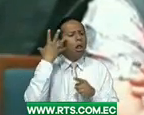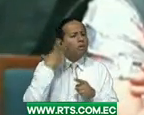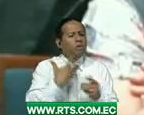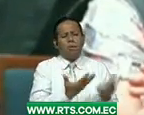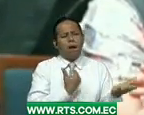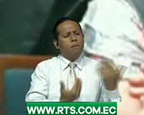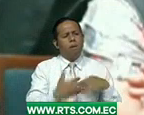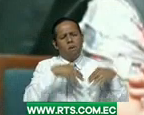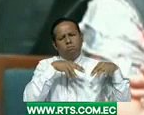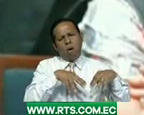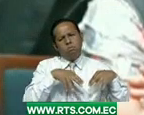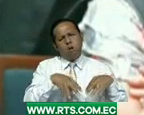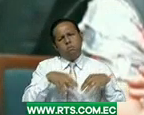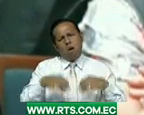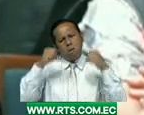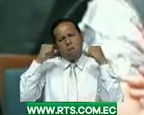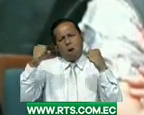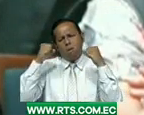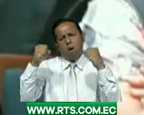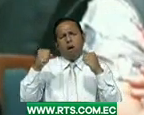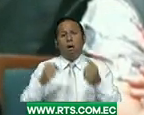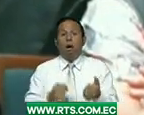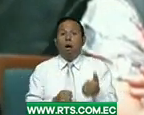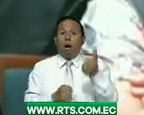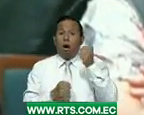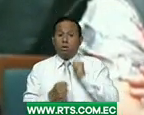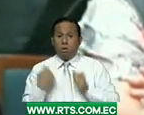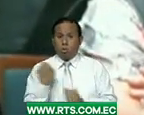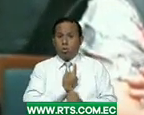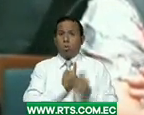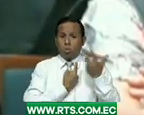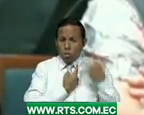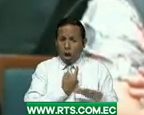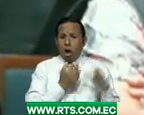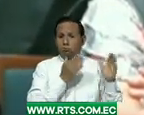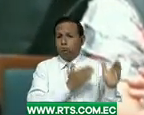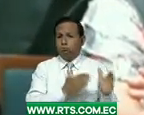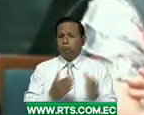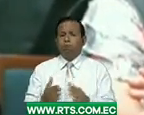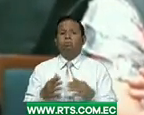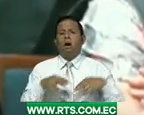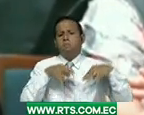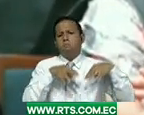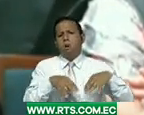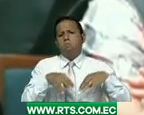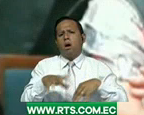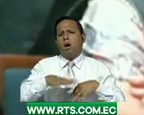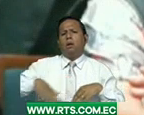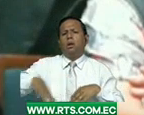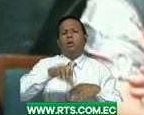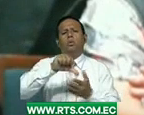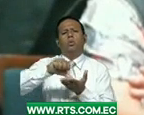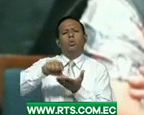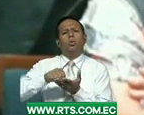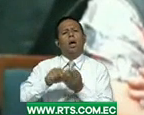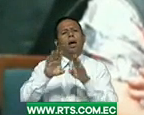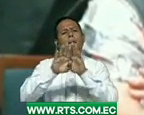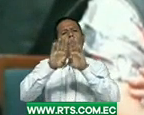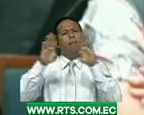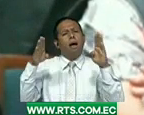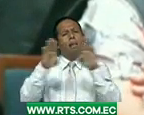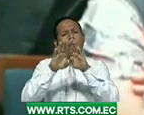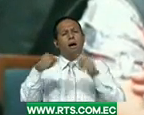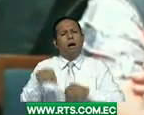nos vamos a activar nuevamente. El día de ayer realizamos un plantón en la ciudad de Ventanas, en la